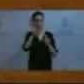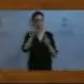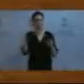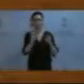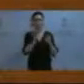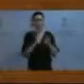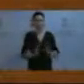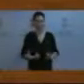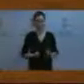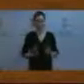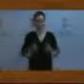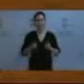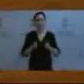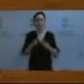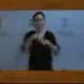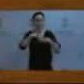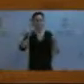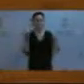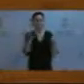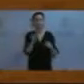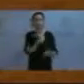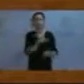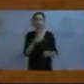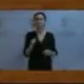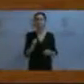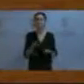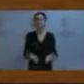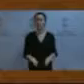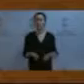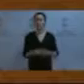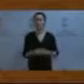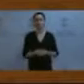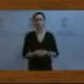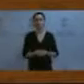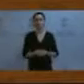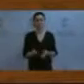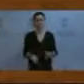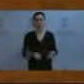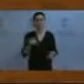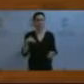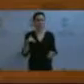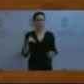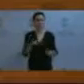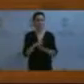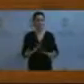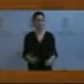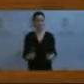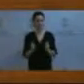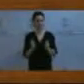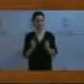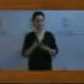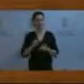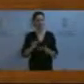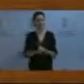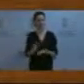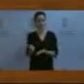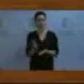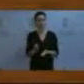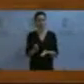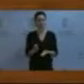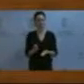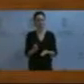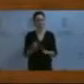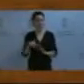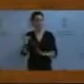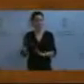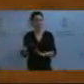empresas, el sector público autonómico, de manera general proceden a la contratación